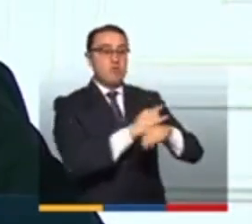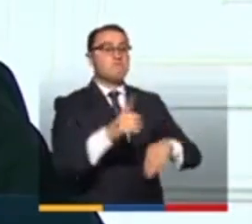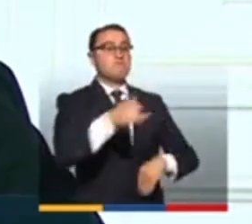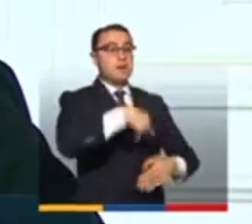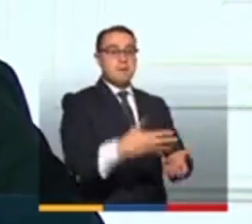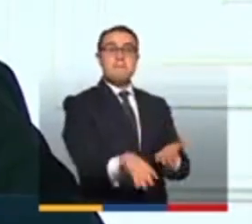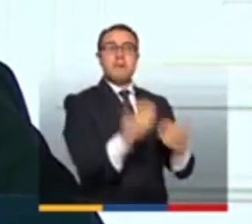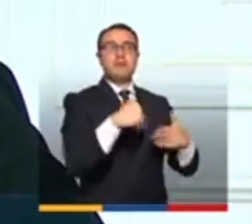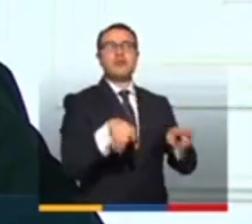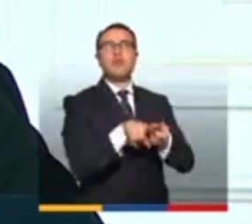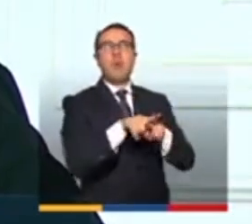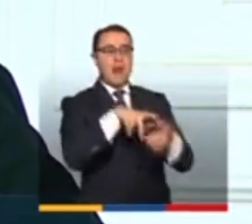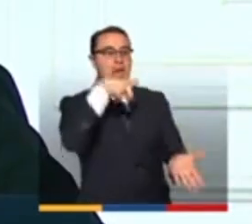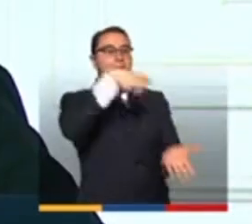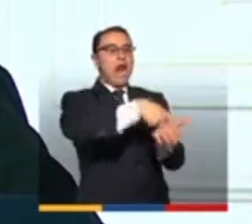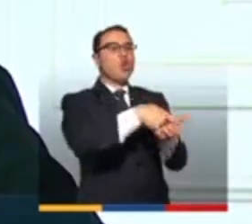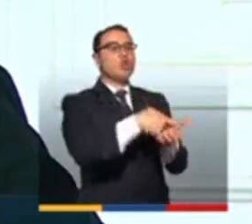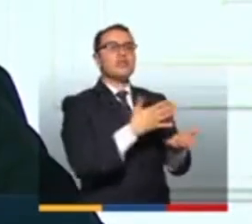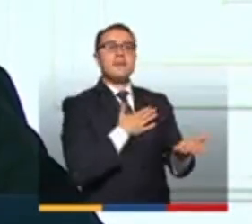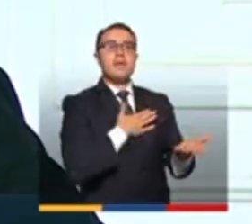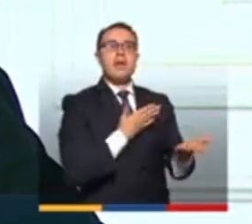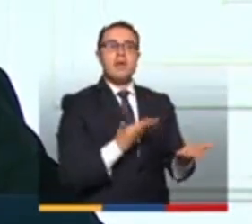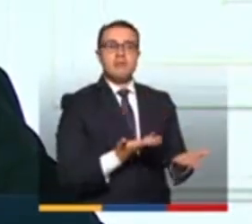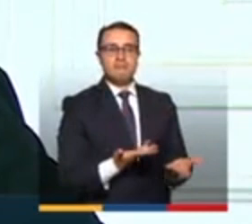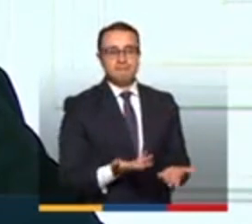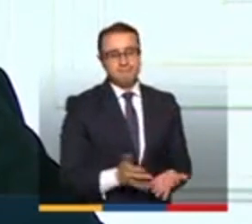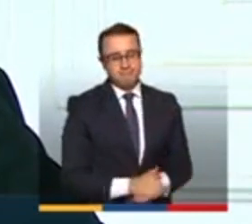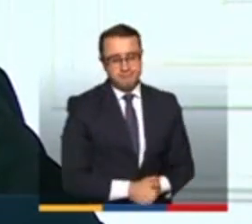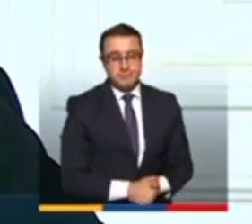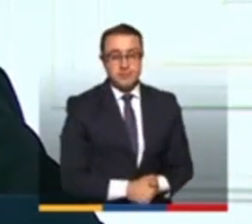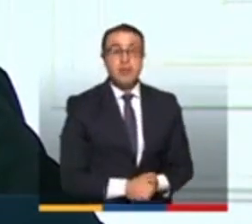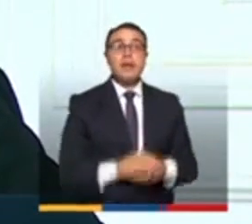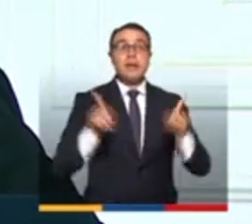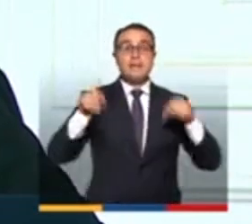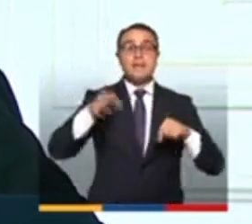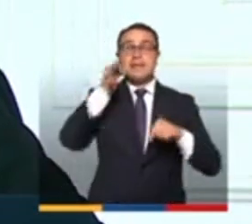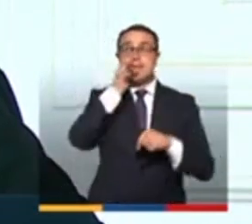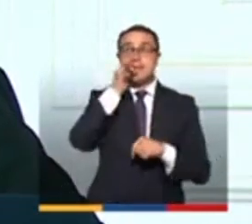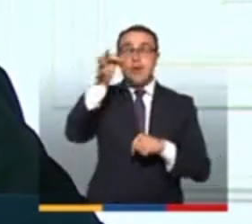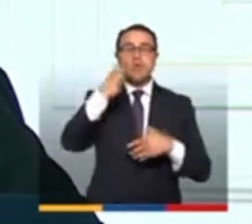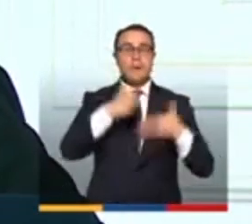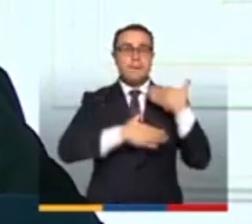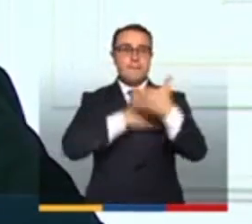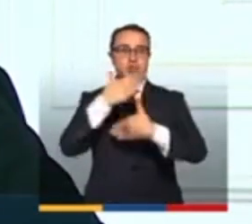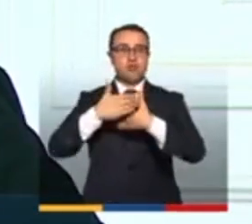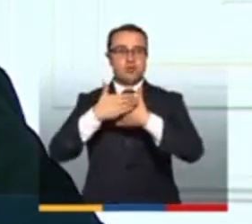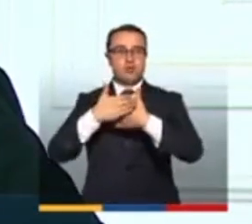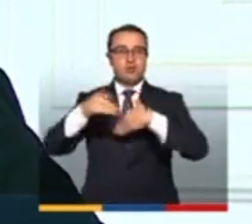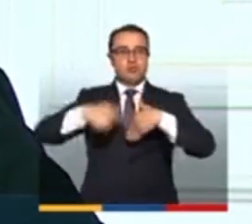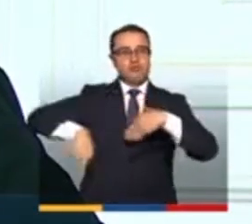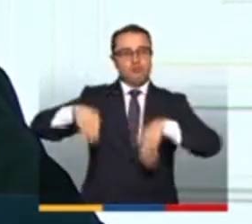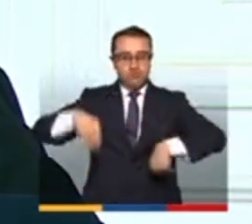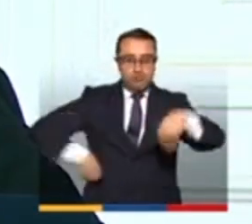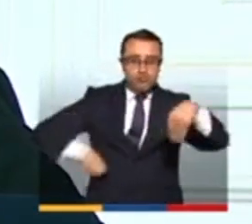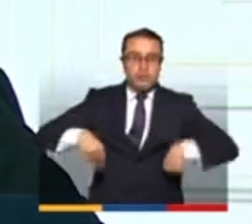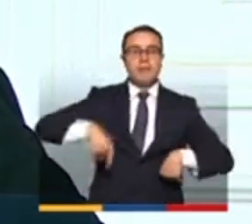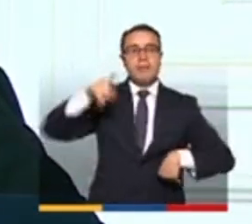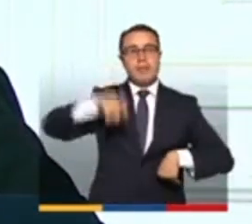E incluso con denuncias de procesos de corrupción que hay que investigar.